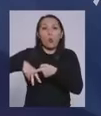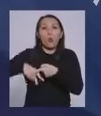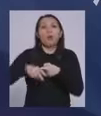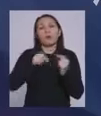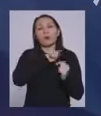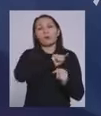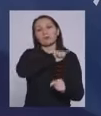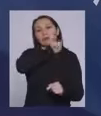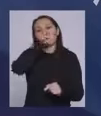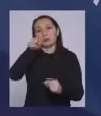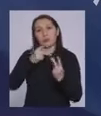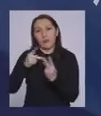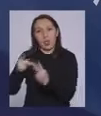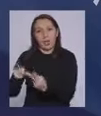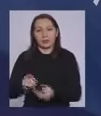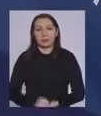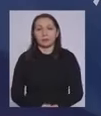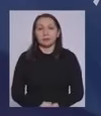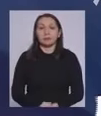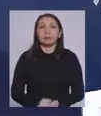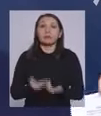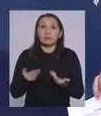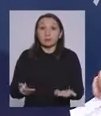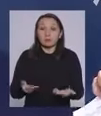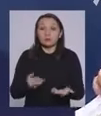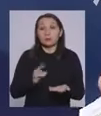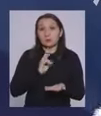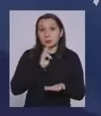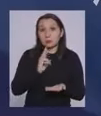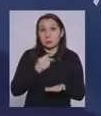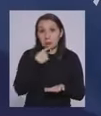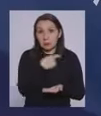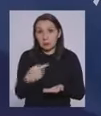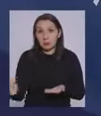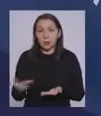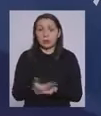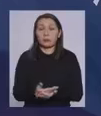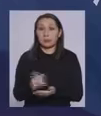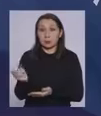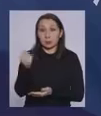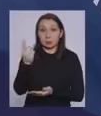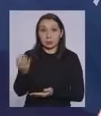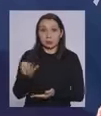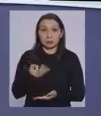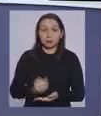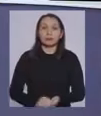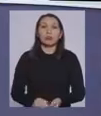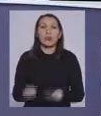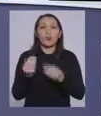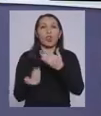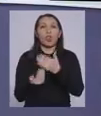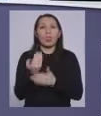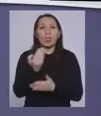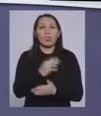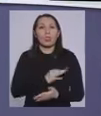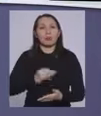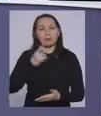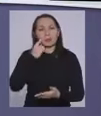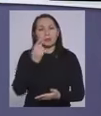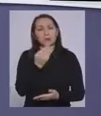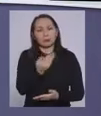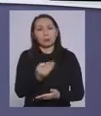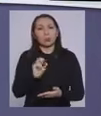que viajar. A continuación, pasamos a las preguntas. Primera pregunta. Buen día, ministro,